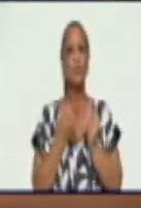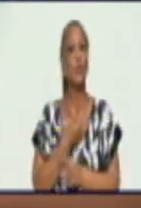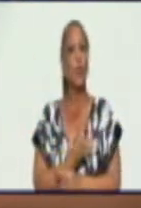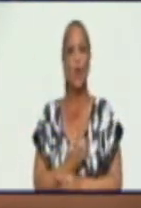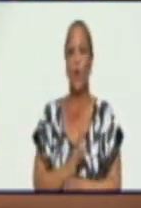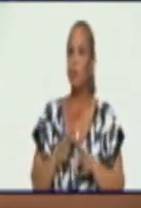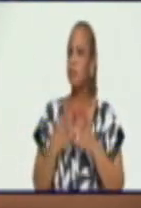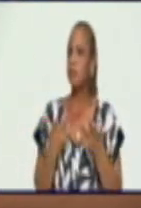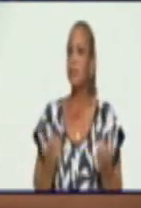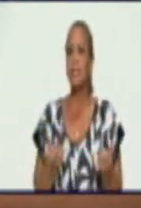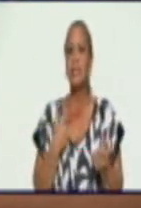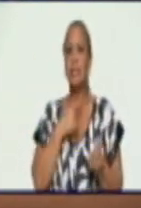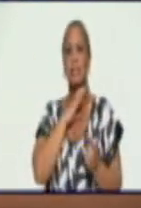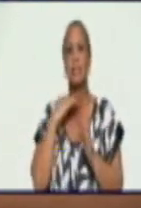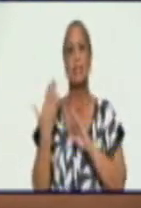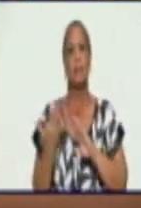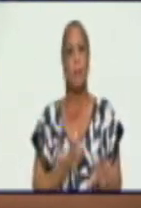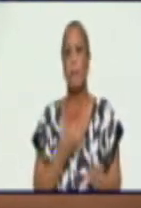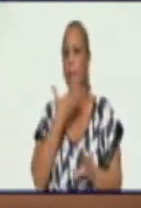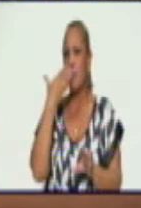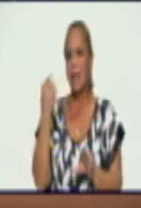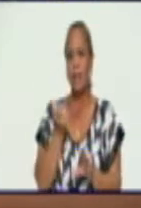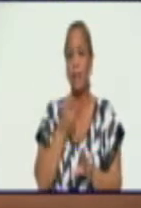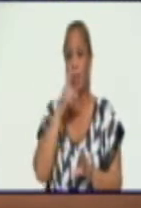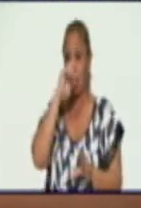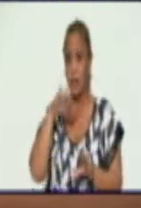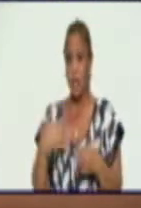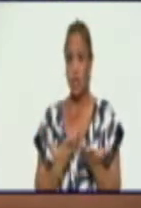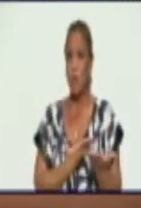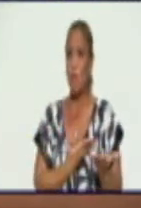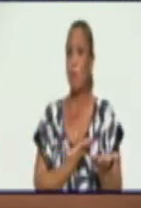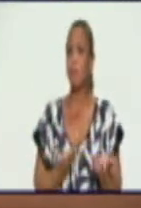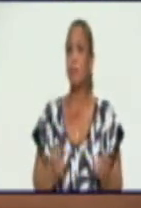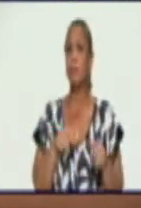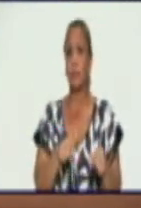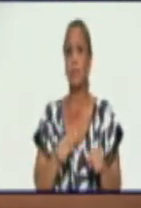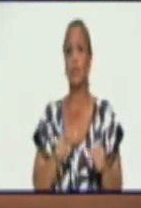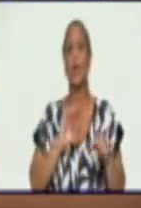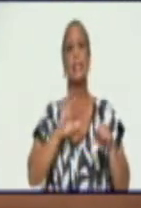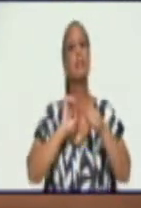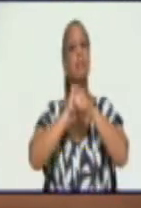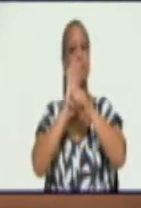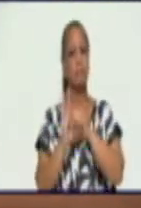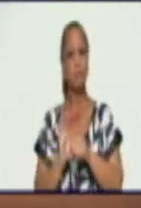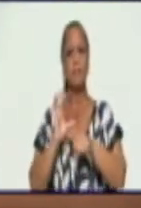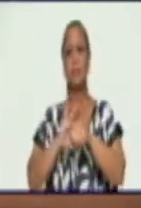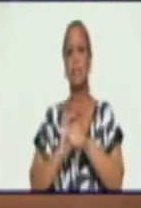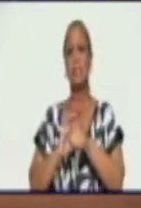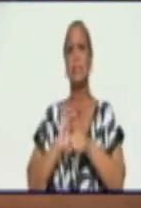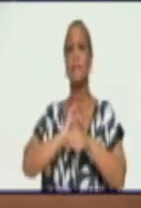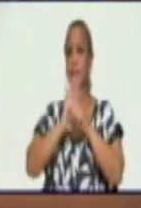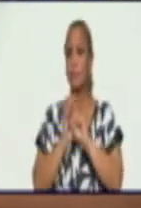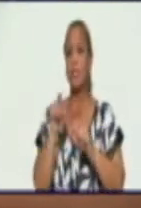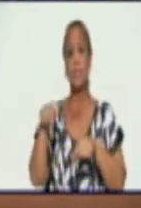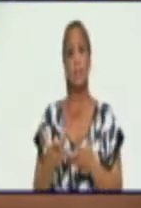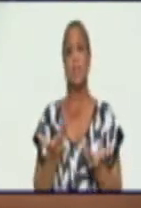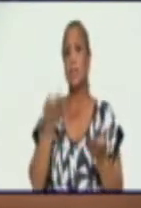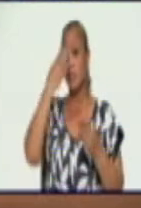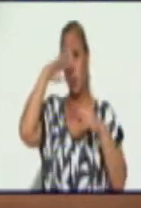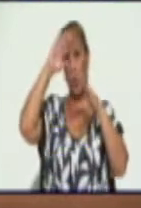hemos tenido que lamentar la pérdida de niños durante esta pandemia y su azote en el país